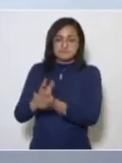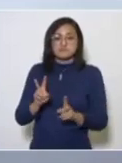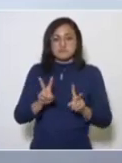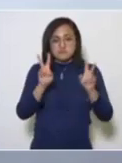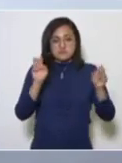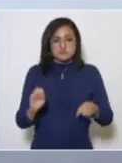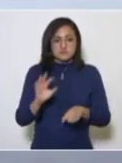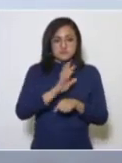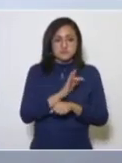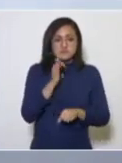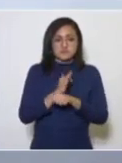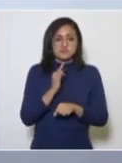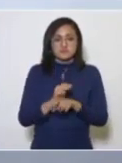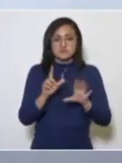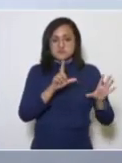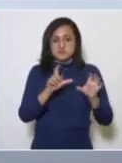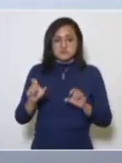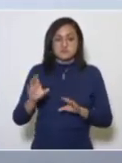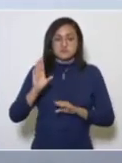En tema COVID,